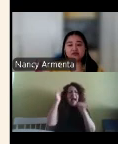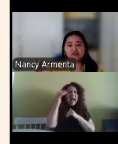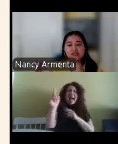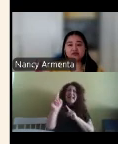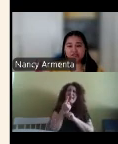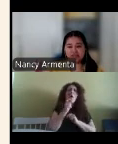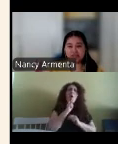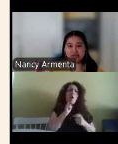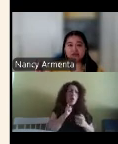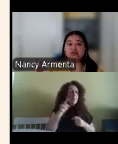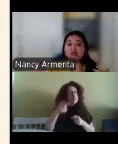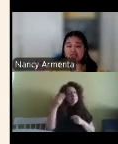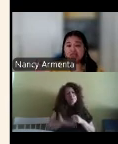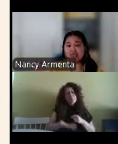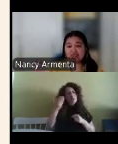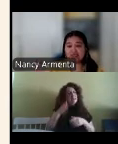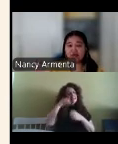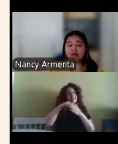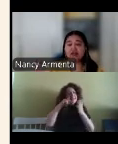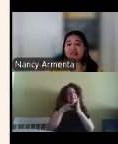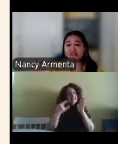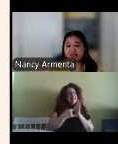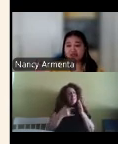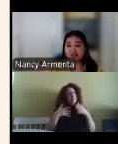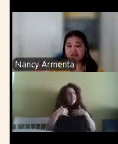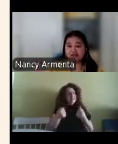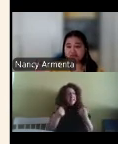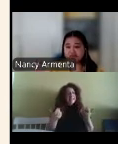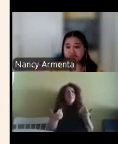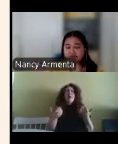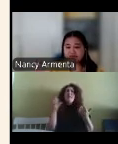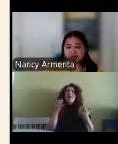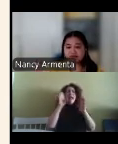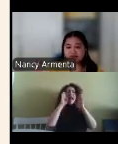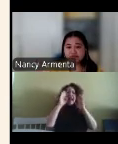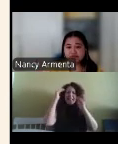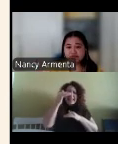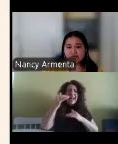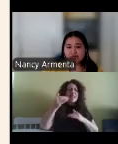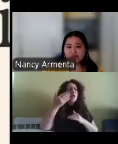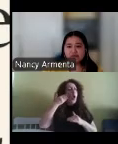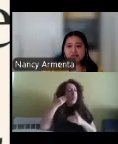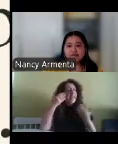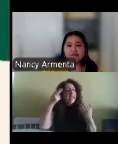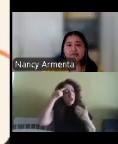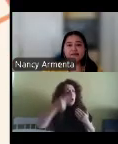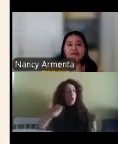objetivos de los sistemas sanitarios y que tiene que ver con este trato digno.